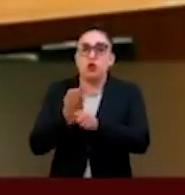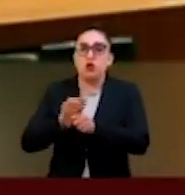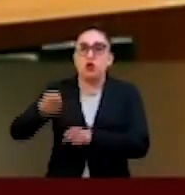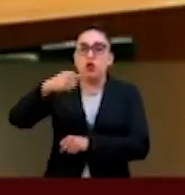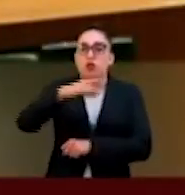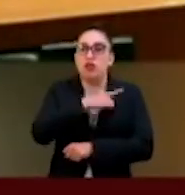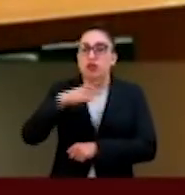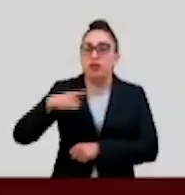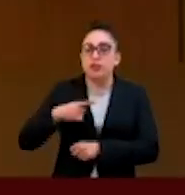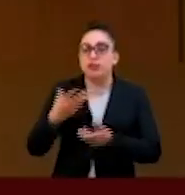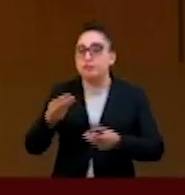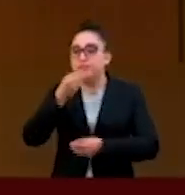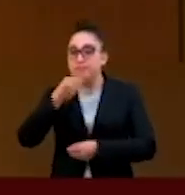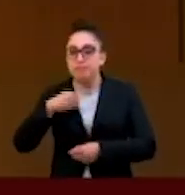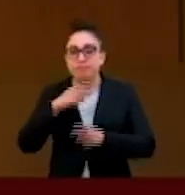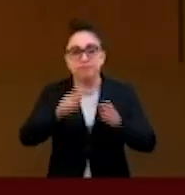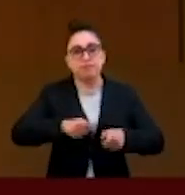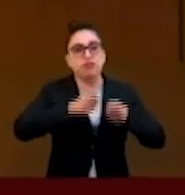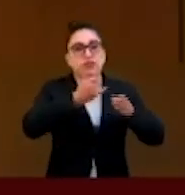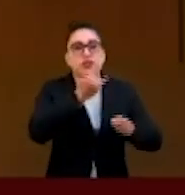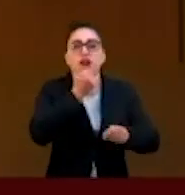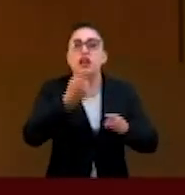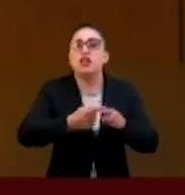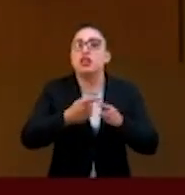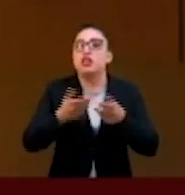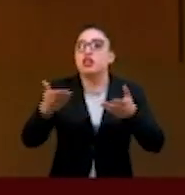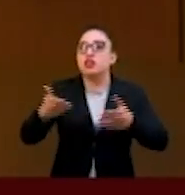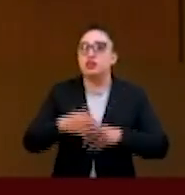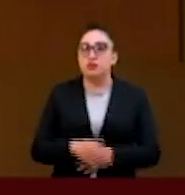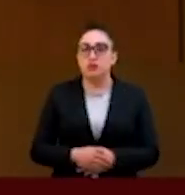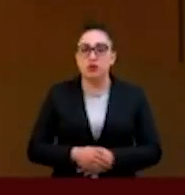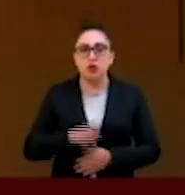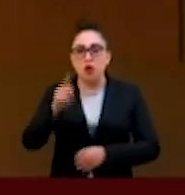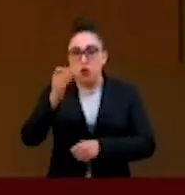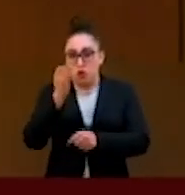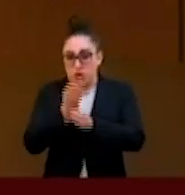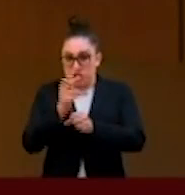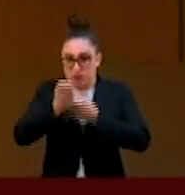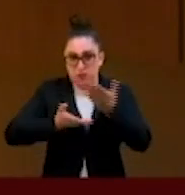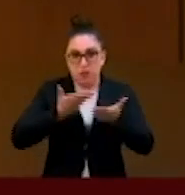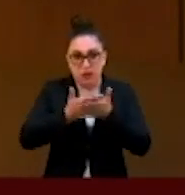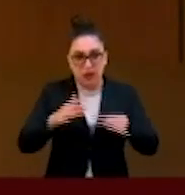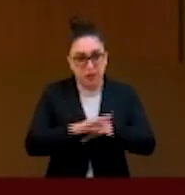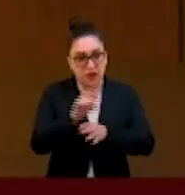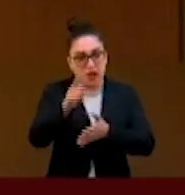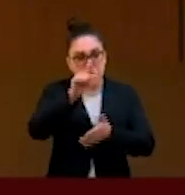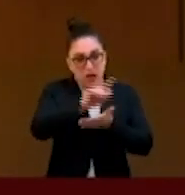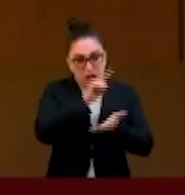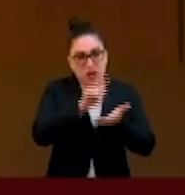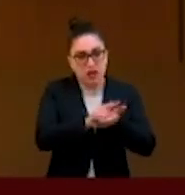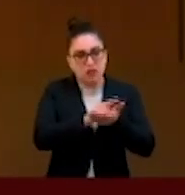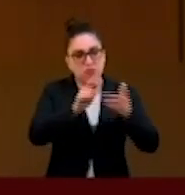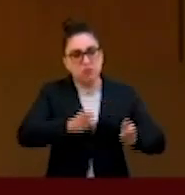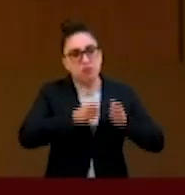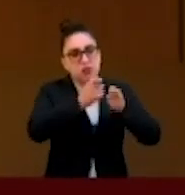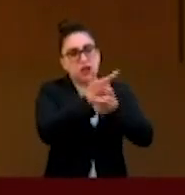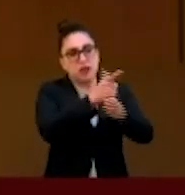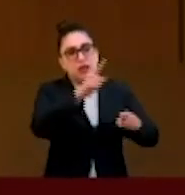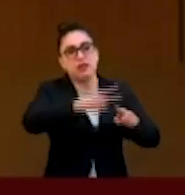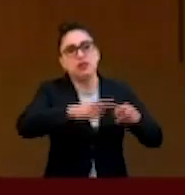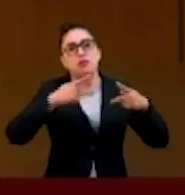quieren perdonar a quién pretenden liberar con esta iniciativa nuestro